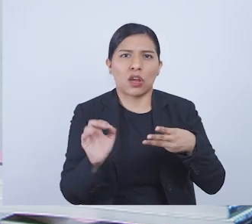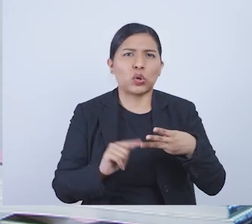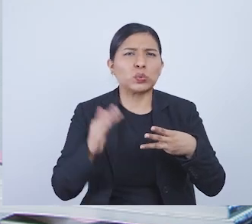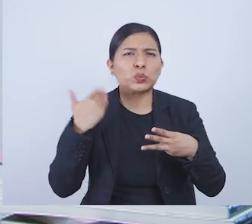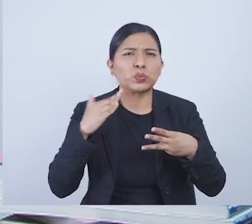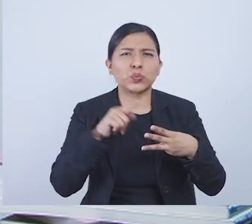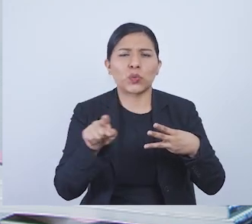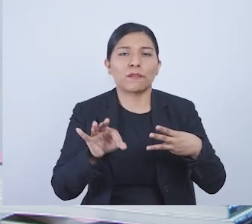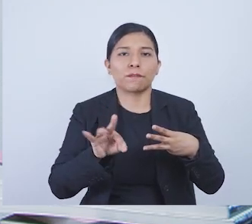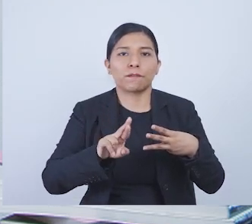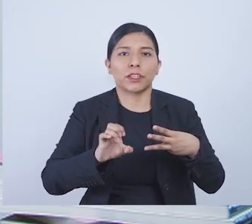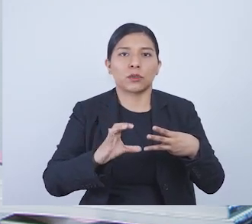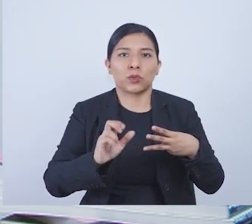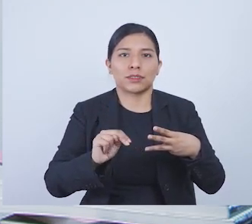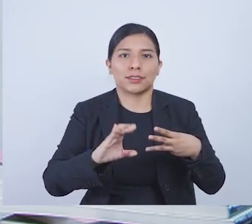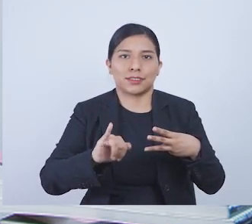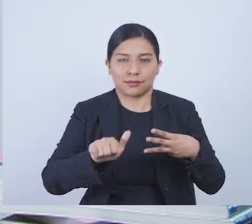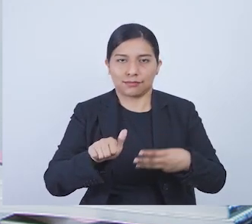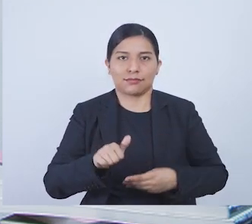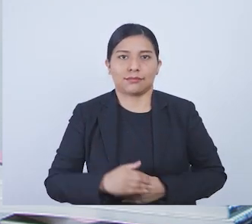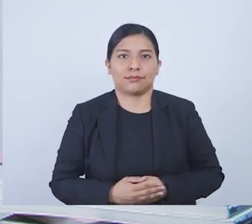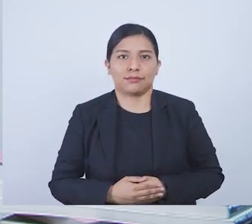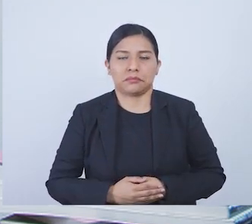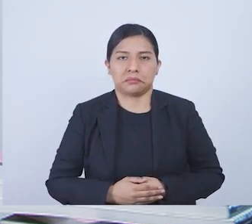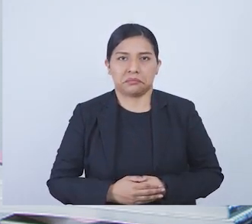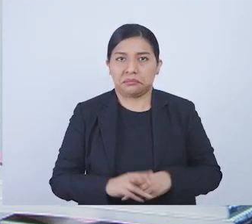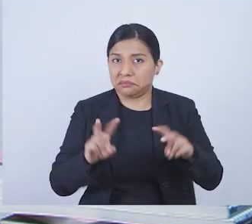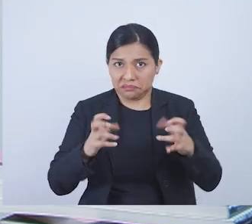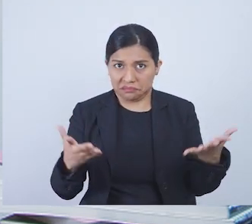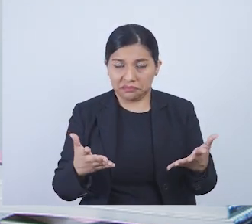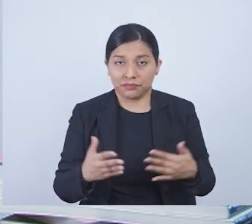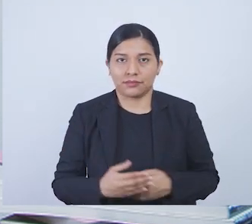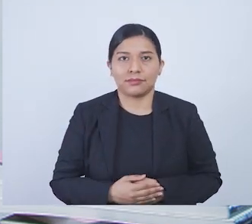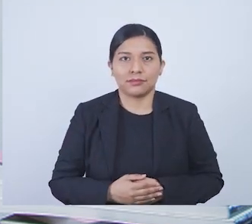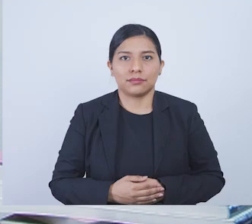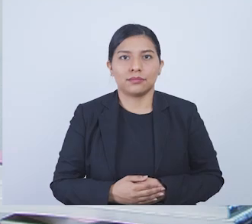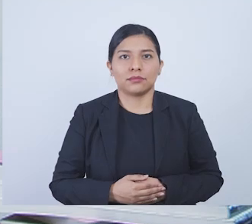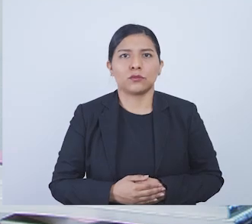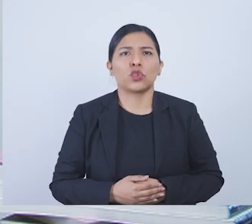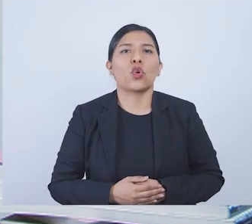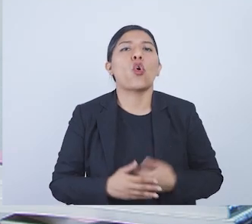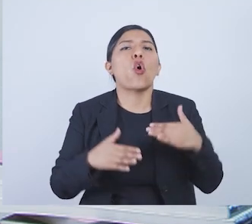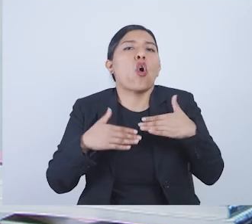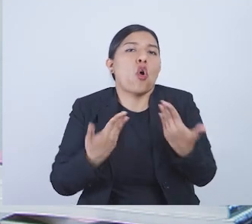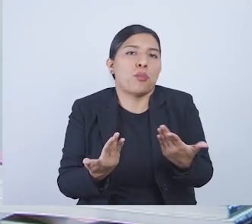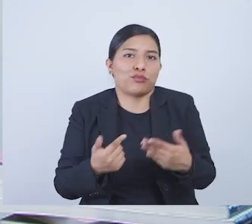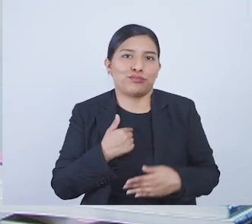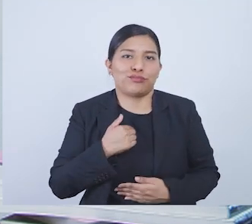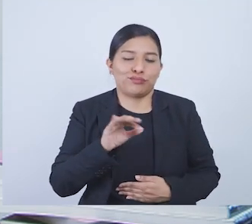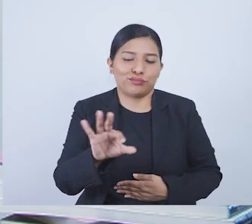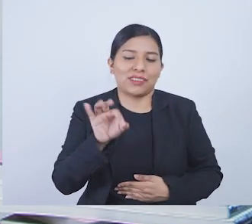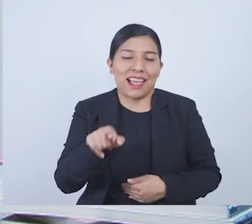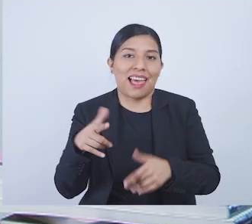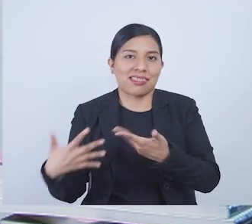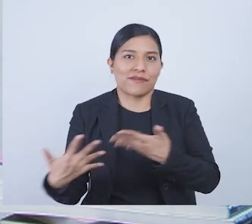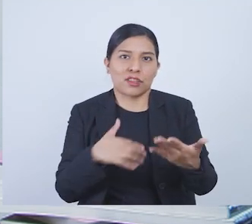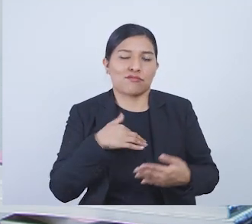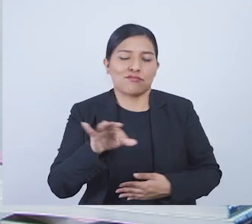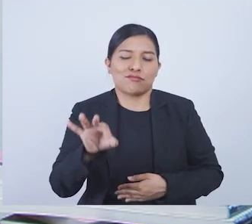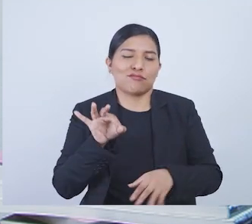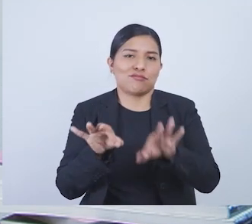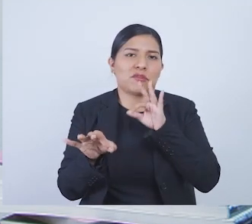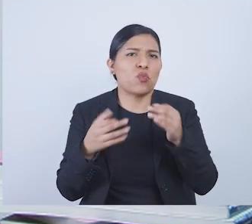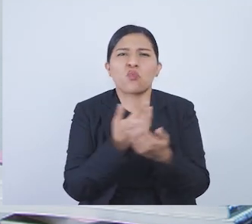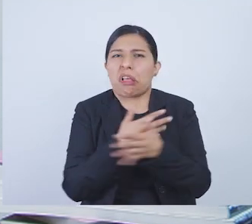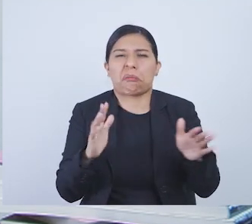frecuencia. Al hablar del tipo de estímulo, pues de qué manera yo selecciono esa actividad. No la selecciono